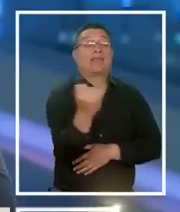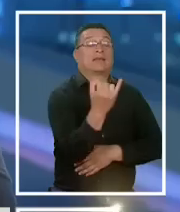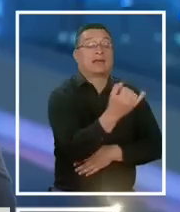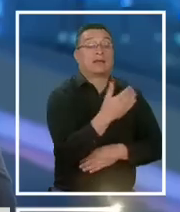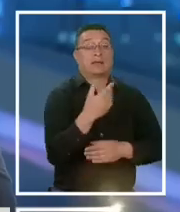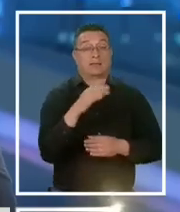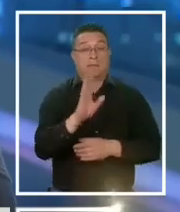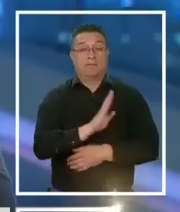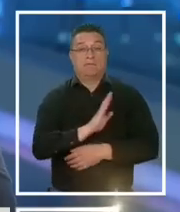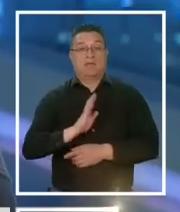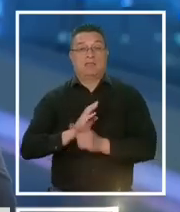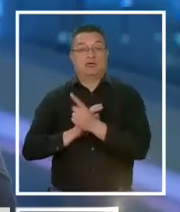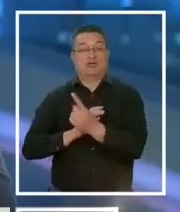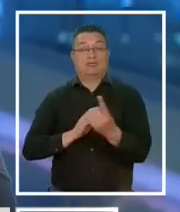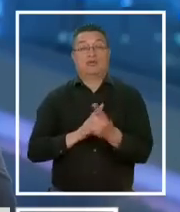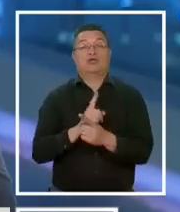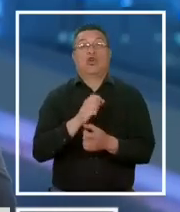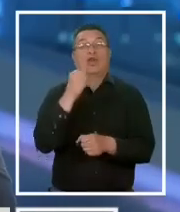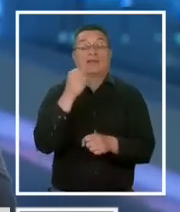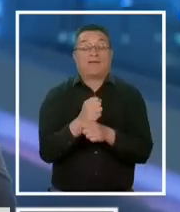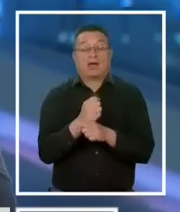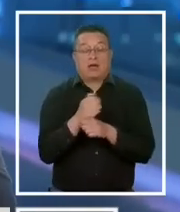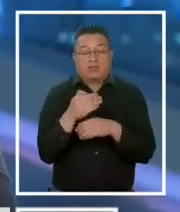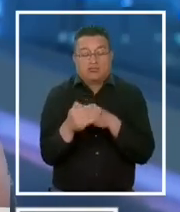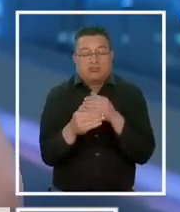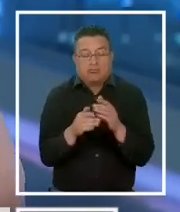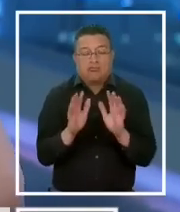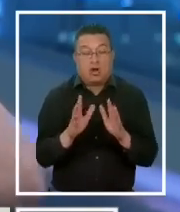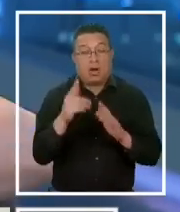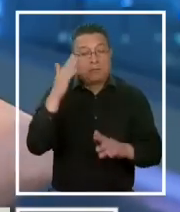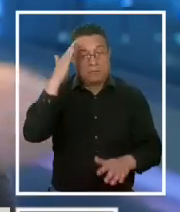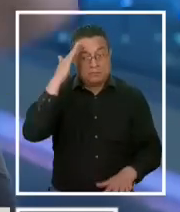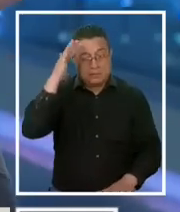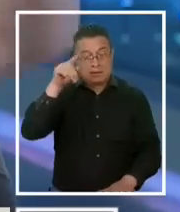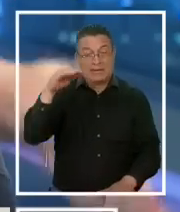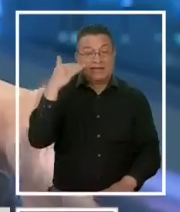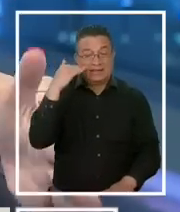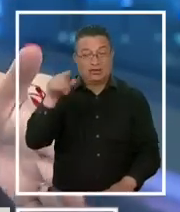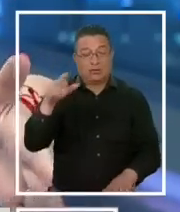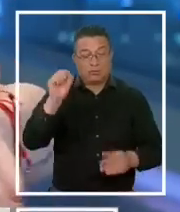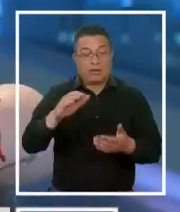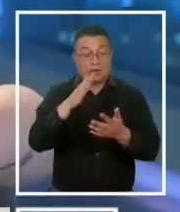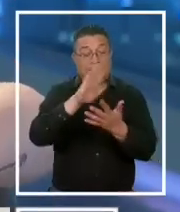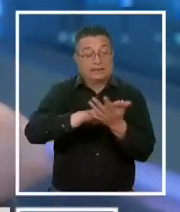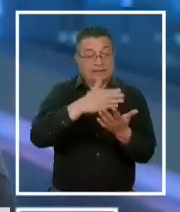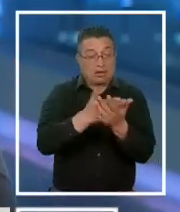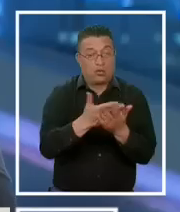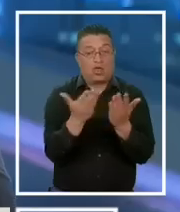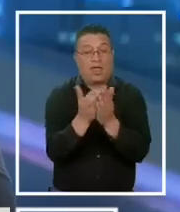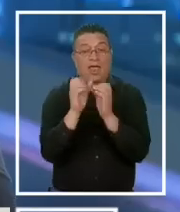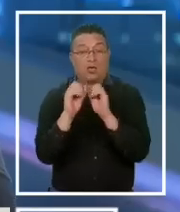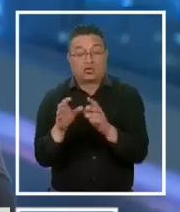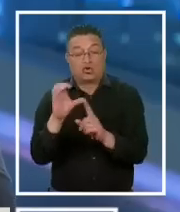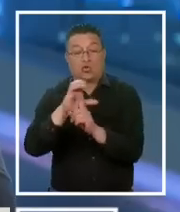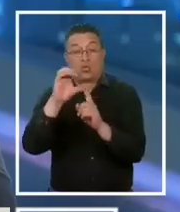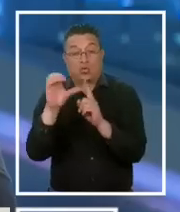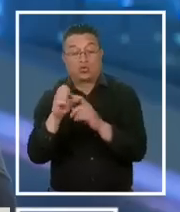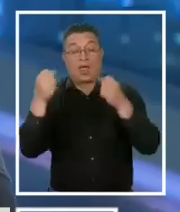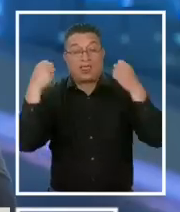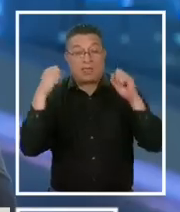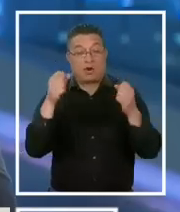no y dejar de trabajar en estanco y que pensemos que al niño lo podemos dividir entre Salud Educación cultura